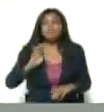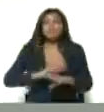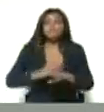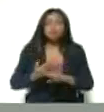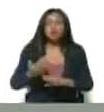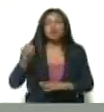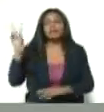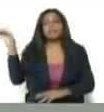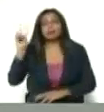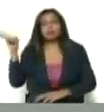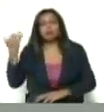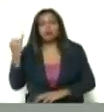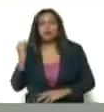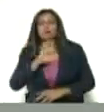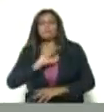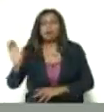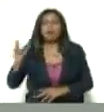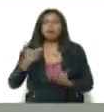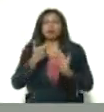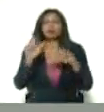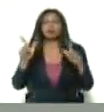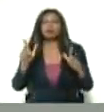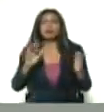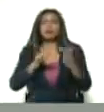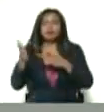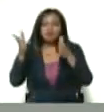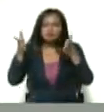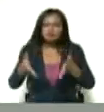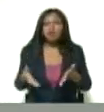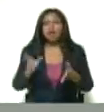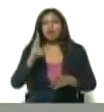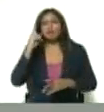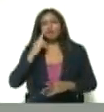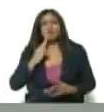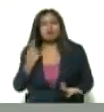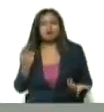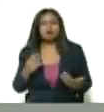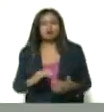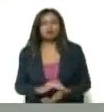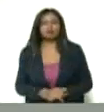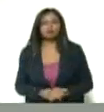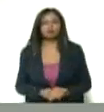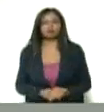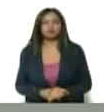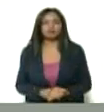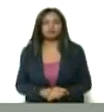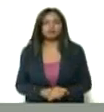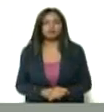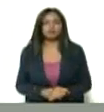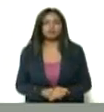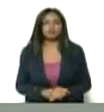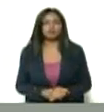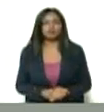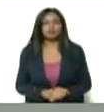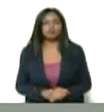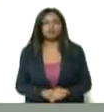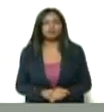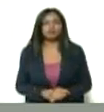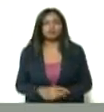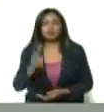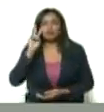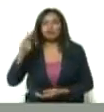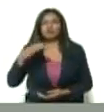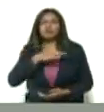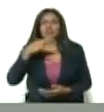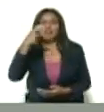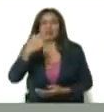Venezuela hay patria libre, solidaria, cristiana, bolivariana. Valga el comentario que me sale del alma, de